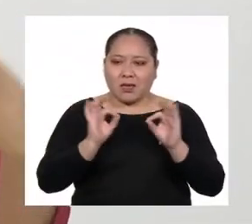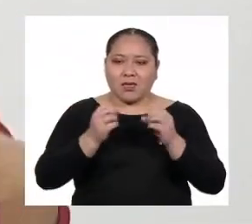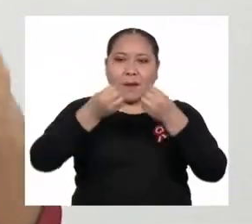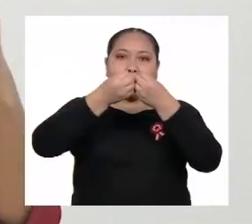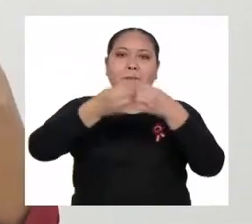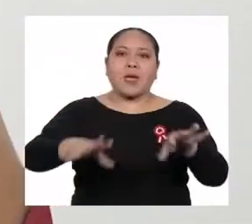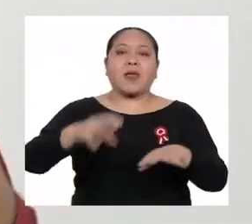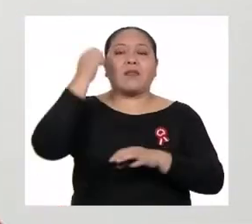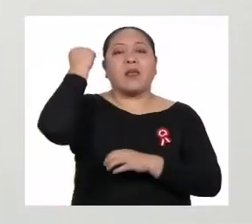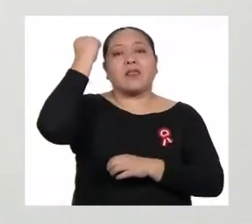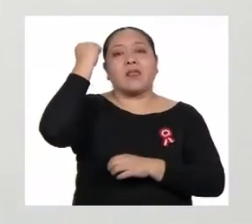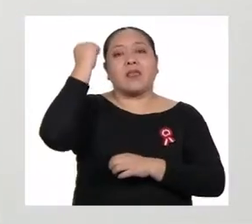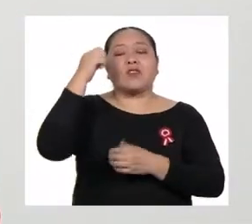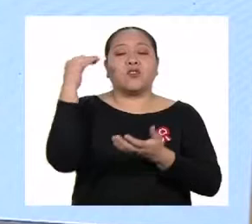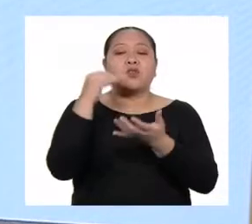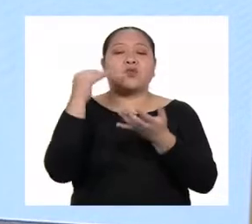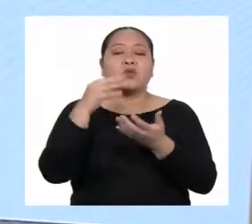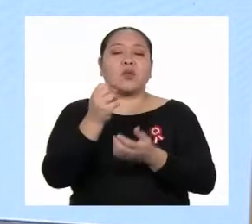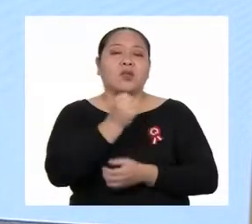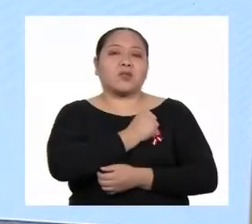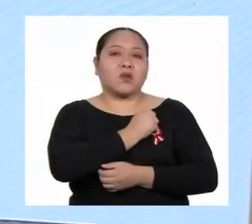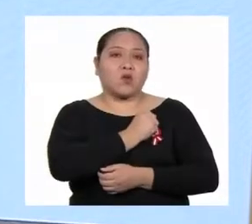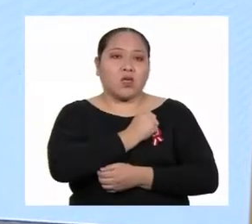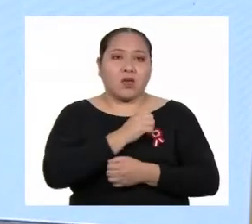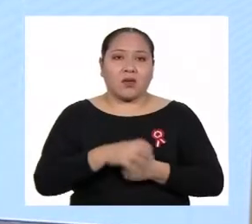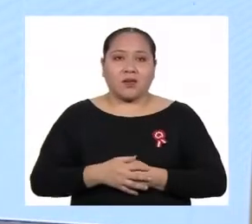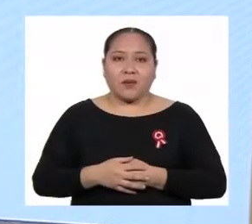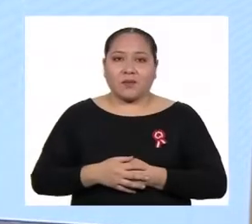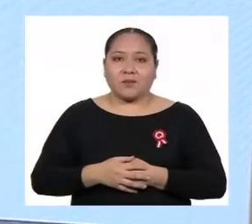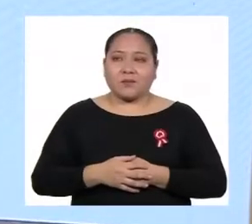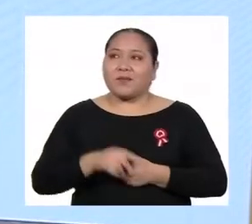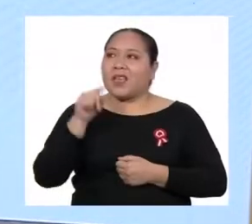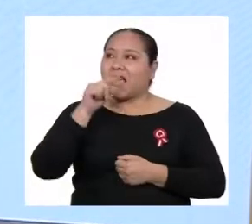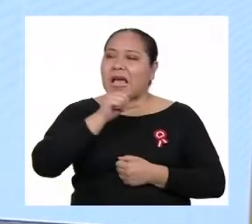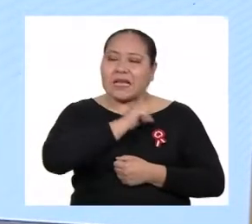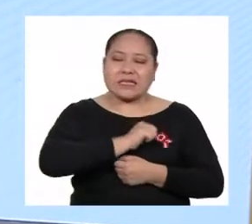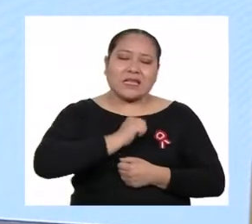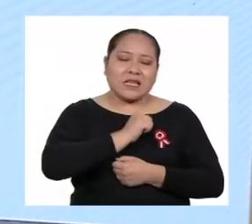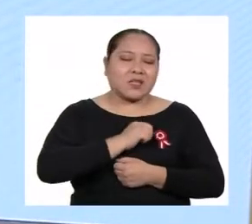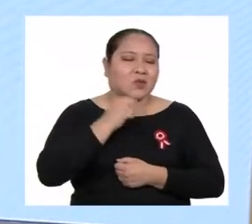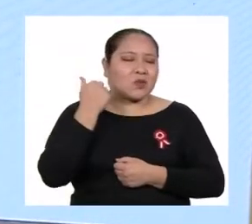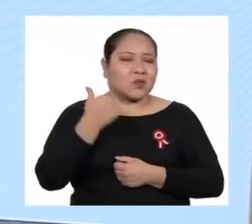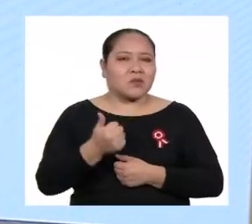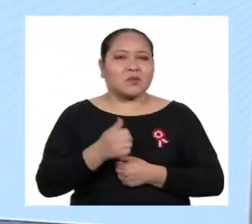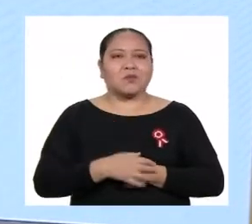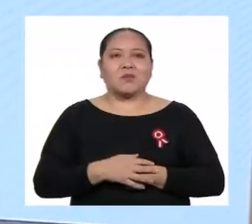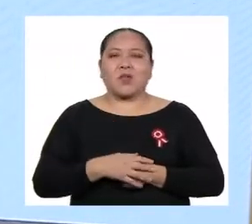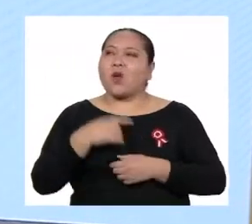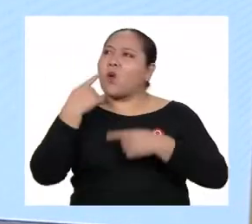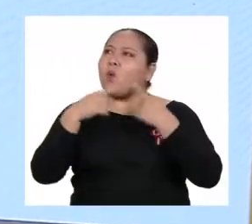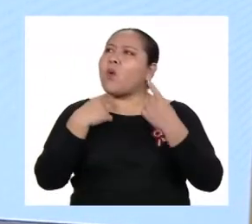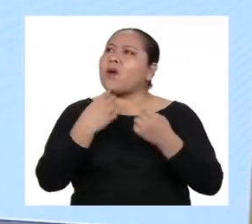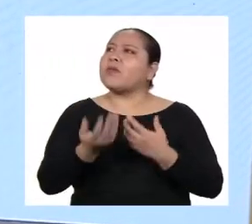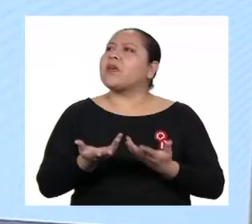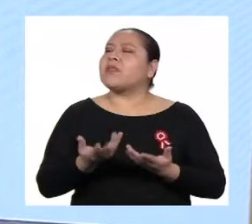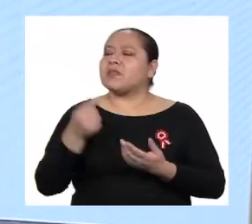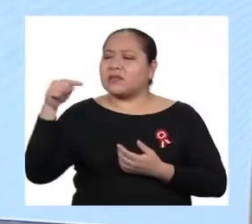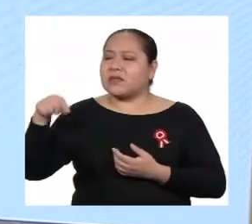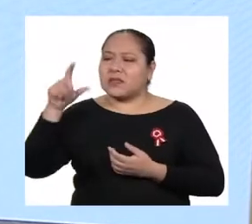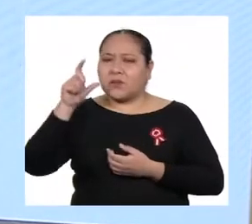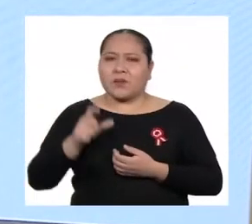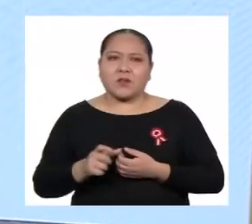a estudiar su secundaria. Esa es la actitud, profe. Ahora sí, cuéntenos un poco más sobre este